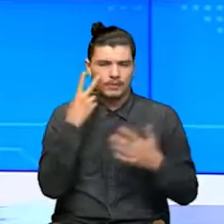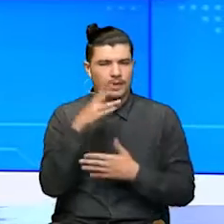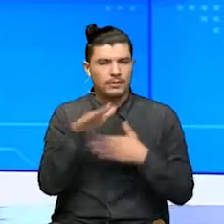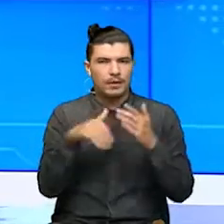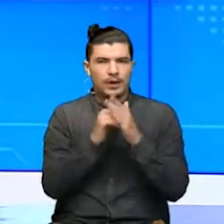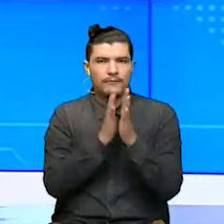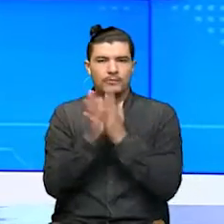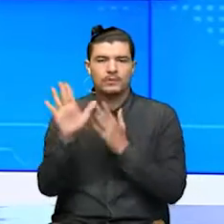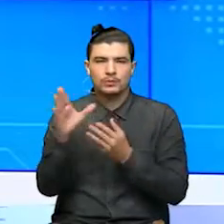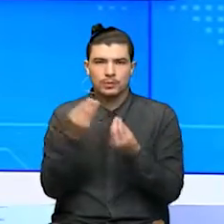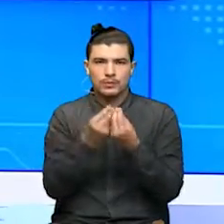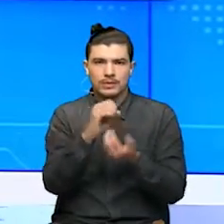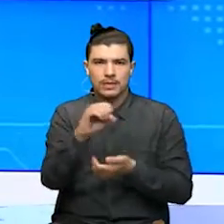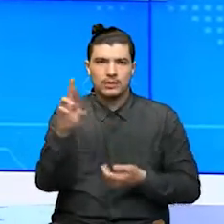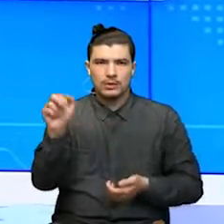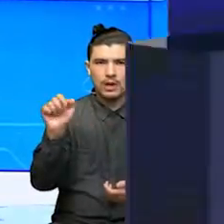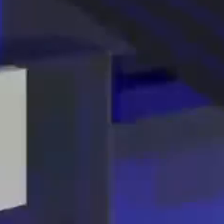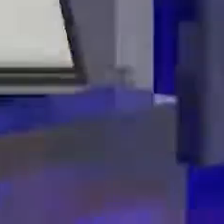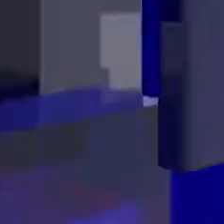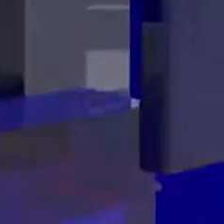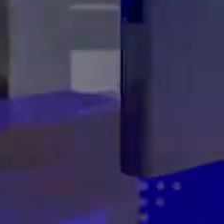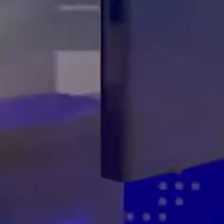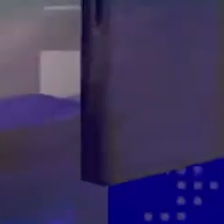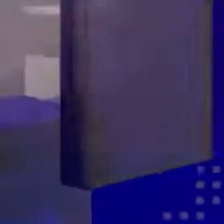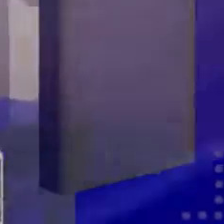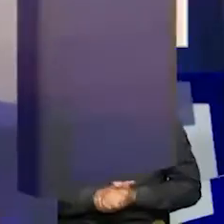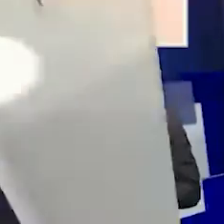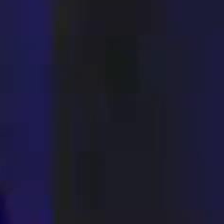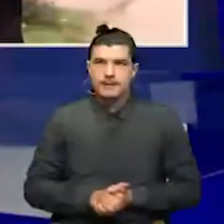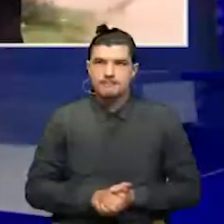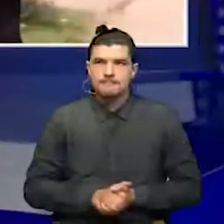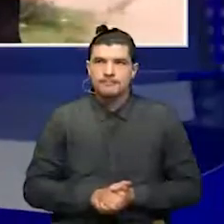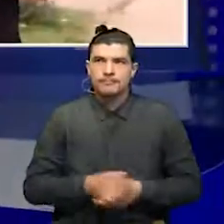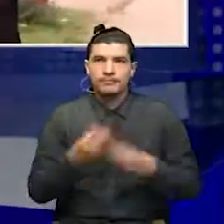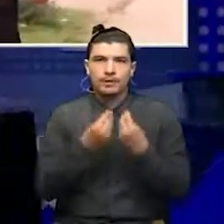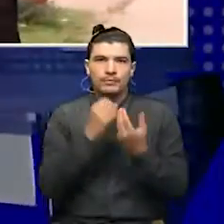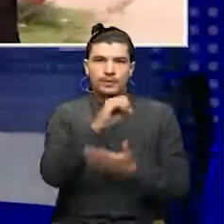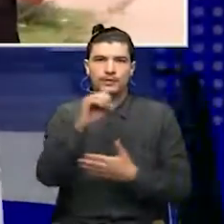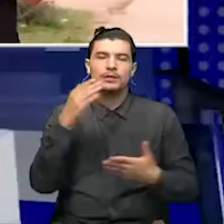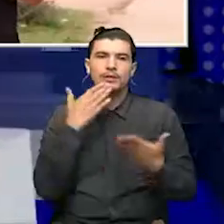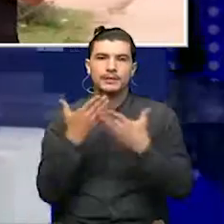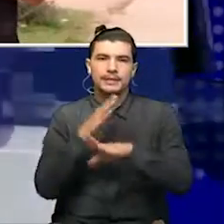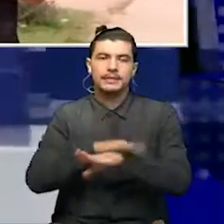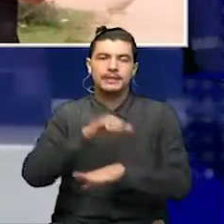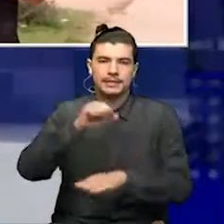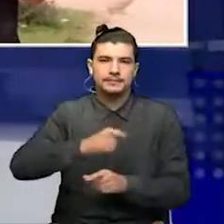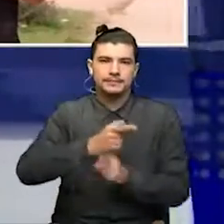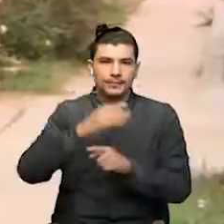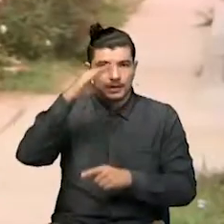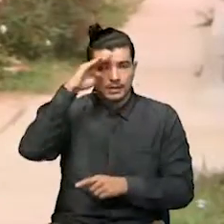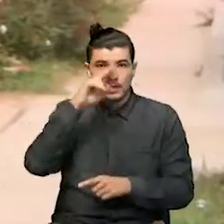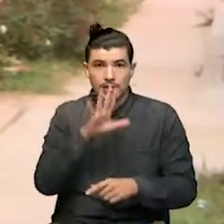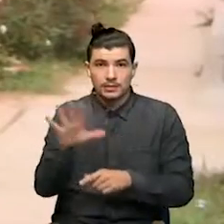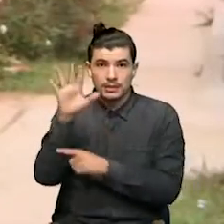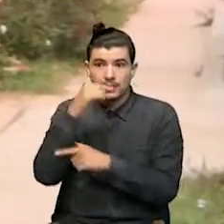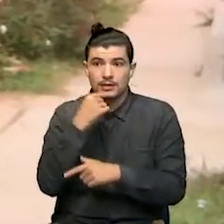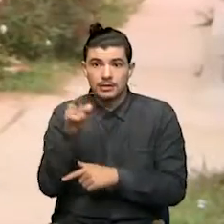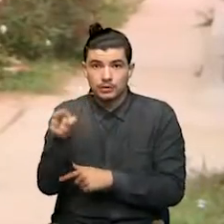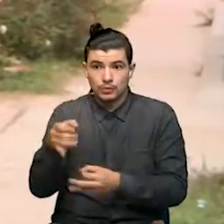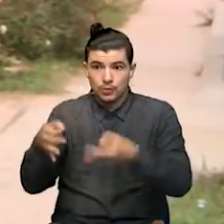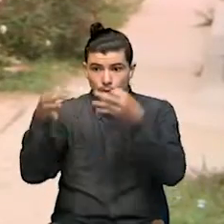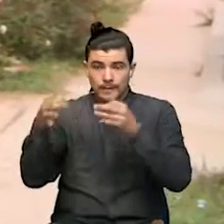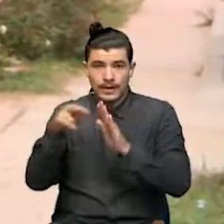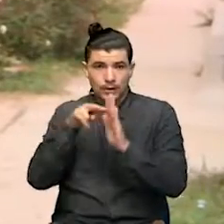Raúl Rolando Castro en Ocaña. Muy buenas tardes. Compañero, buenas tardes. Las autoridades manifiestan que cumplen la normatividad.